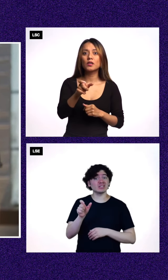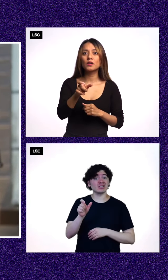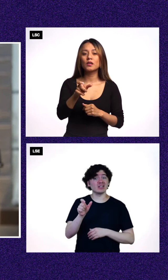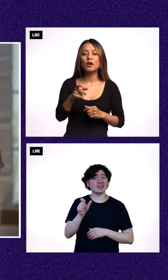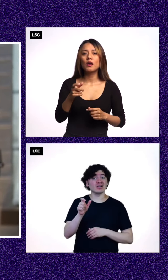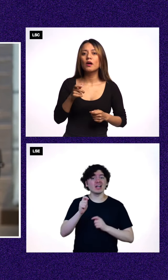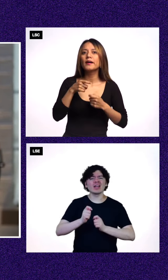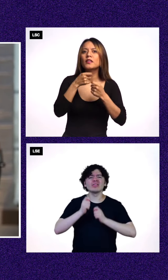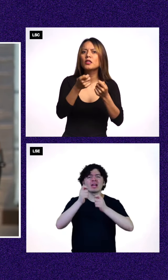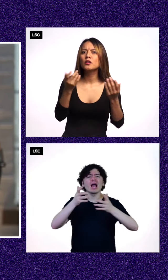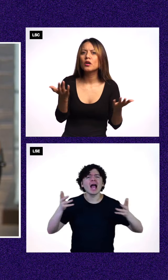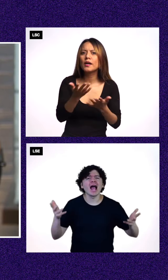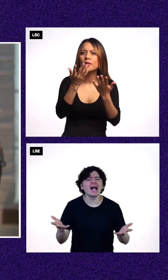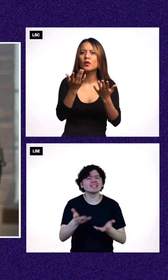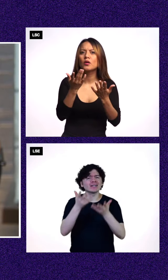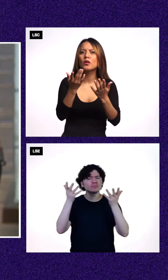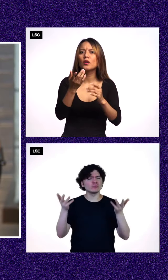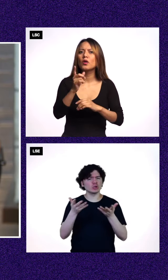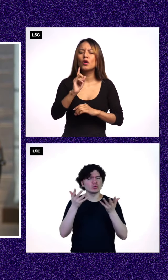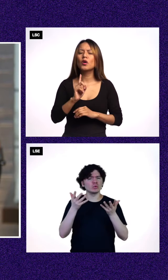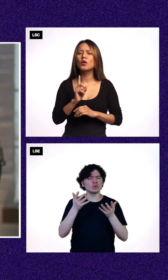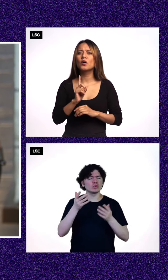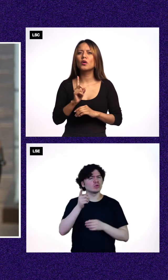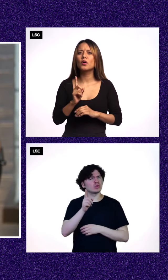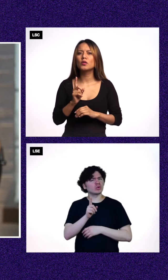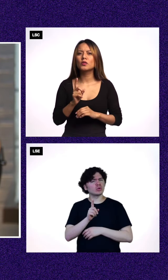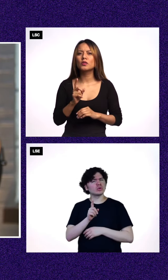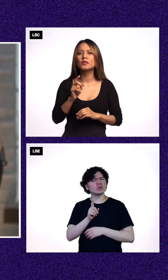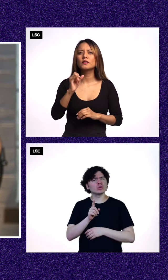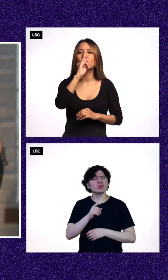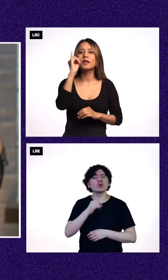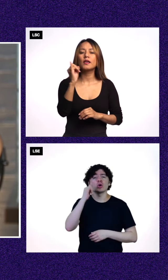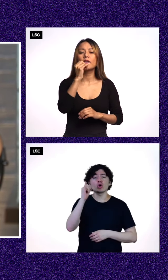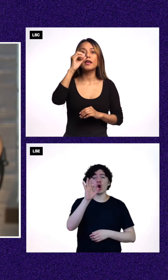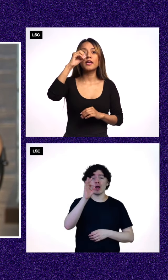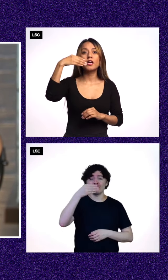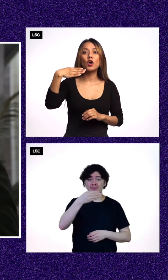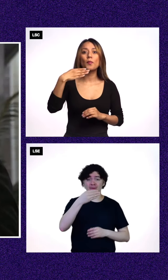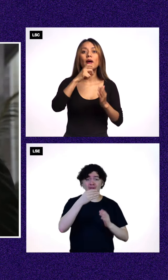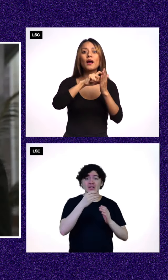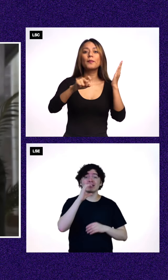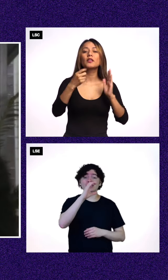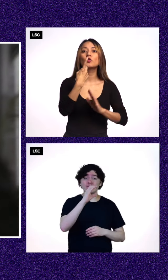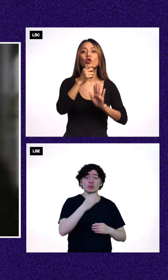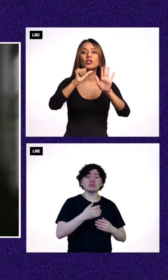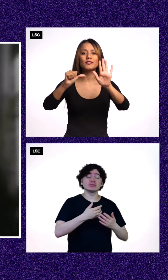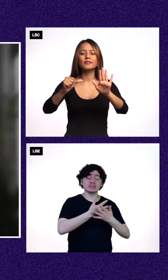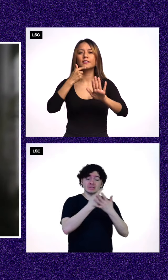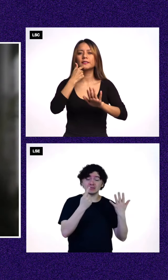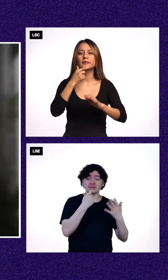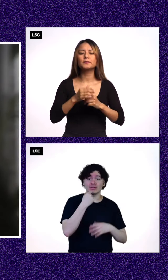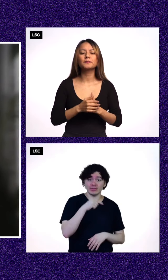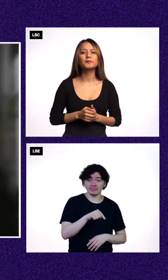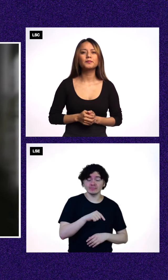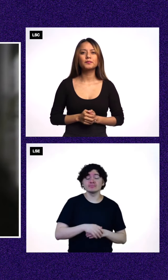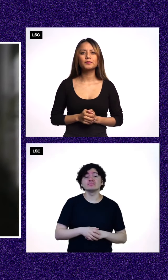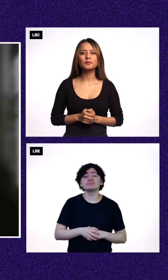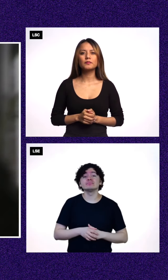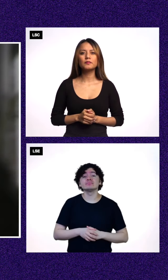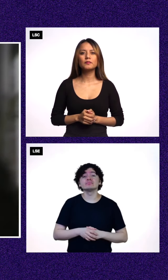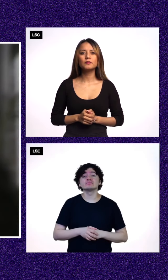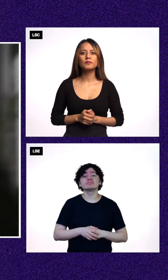dijo a uno de esos tres animadores que se mencionan en Job capítulo 16. Dijo, también yo podría hablar como vosotros